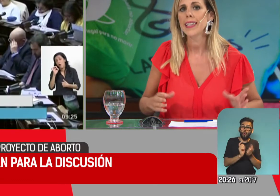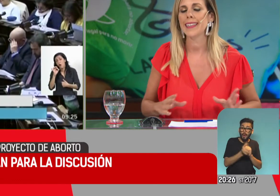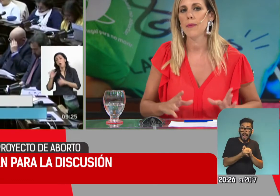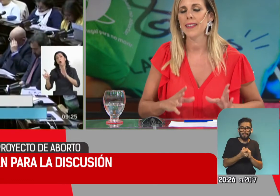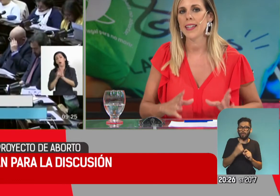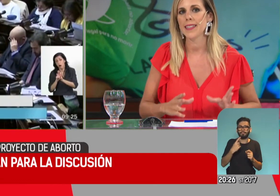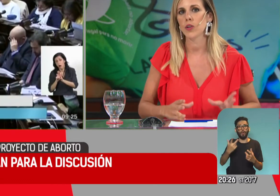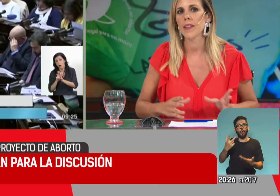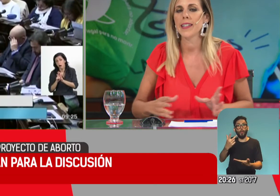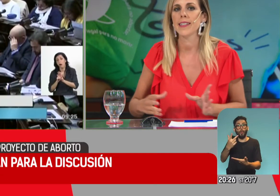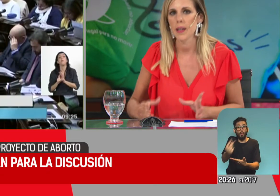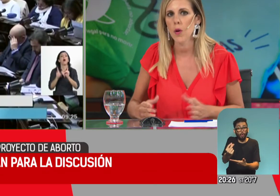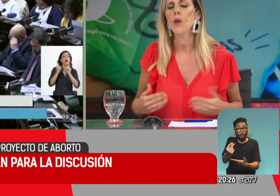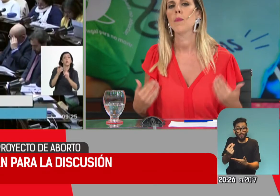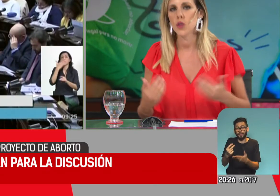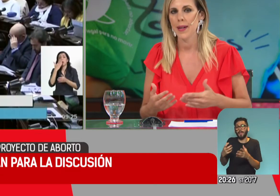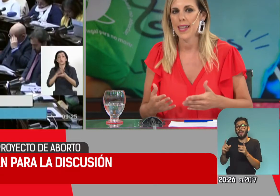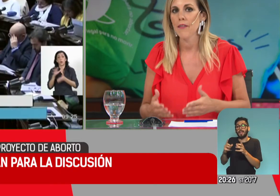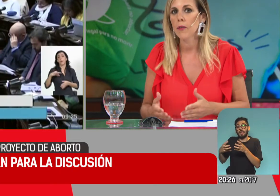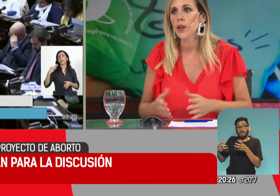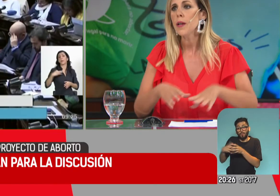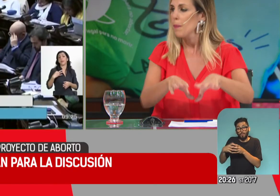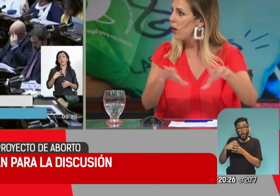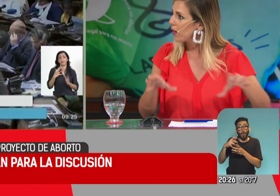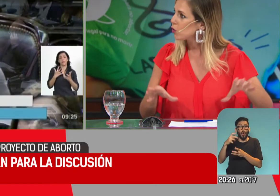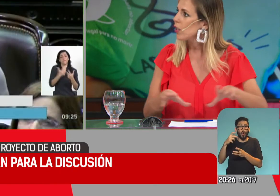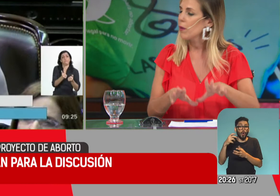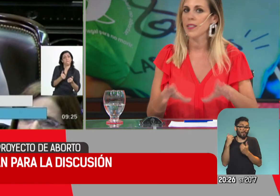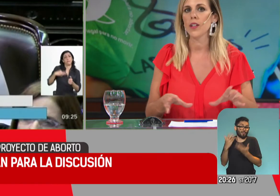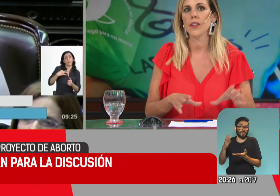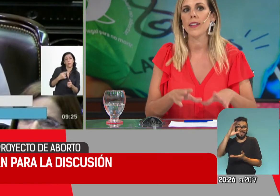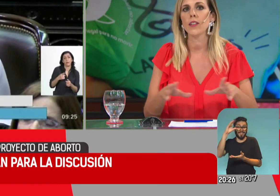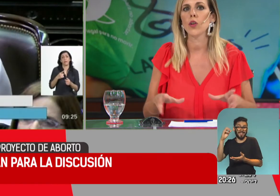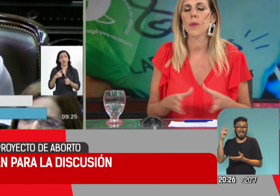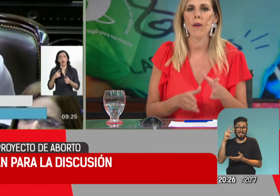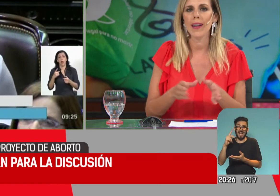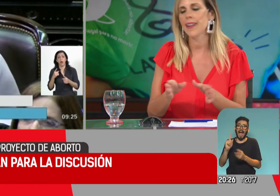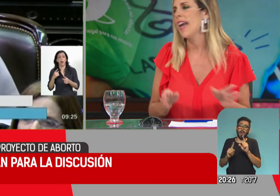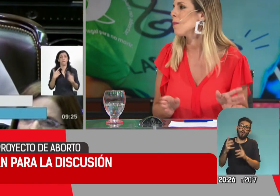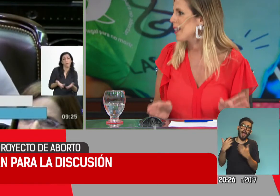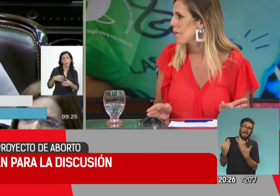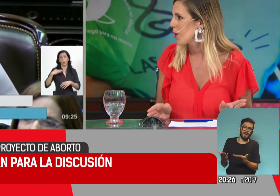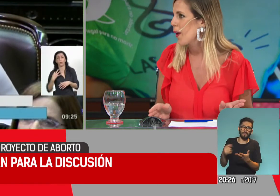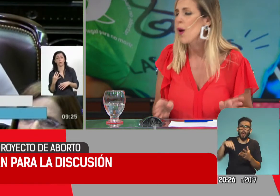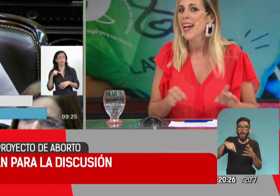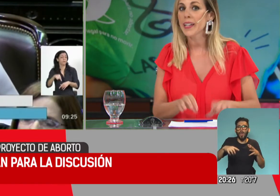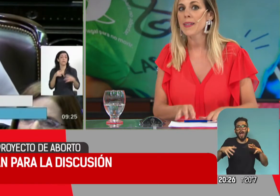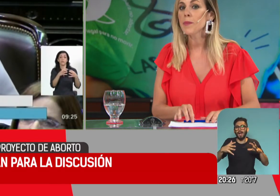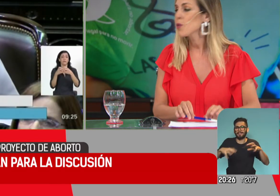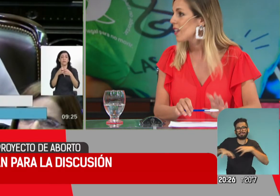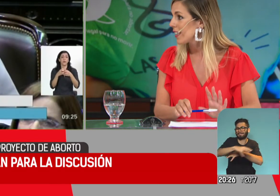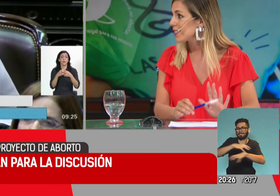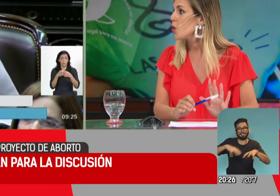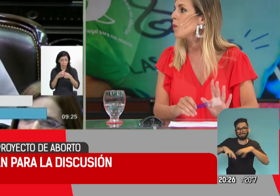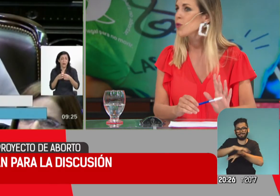proyecto y tal vez tenía sectores del kirchnerismo mucho más a favor, pero ahora con toda la coalición del Frente de Todos, bueno, hay que empezar el poroteo.